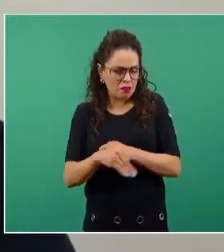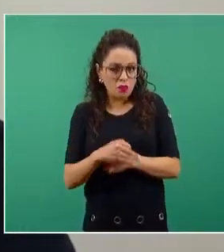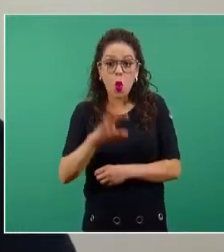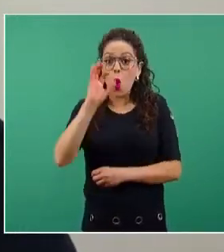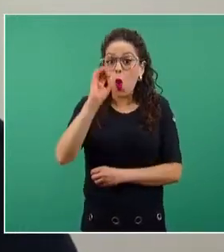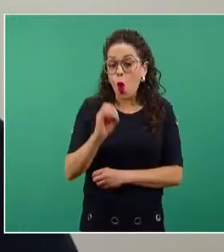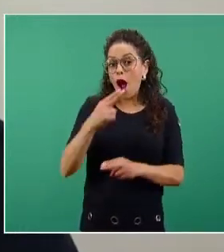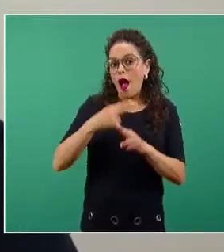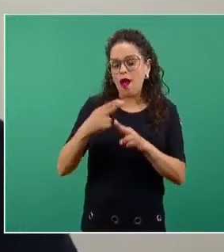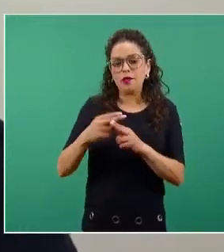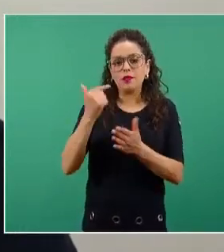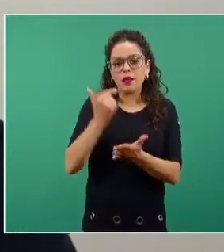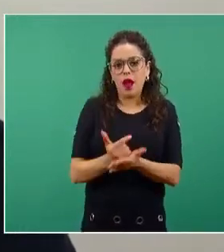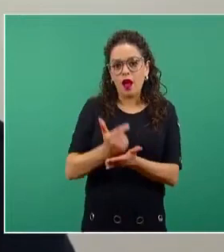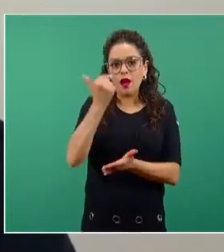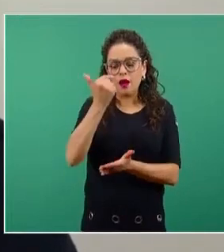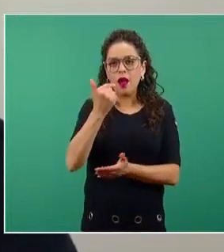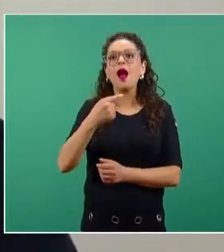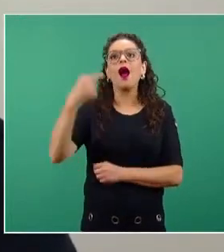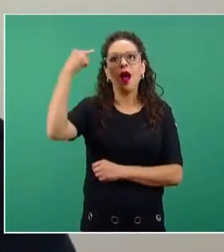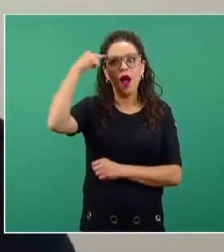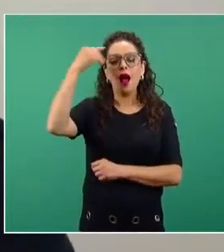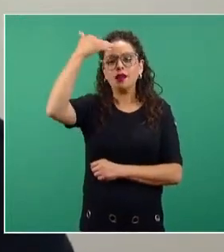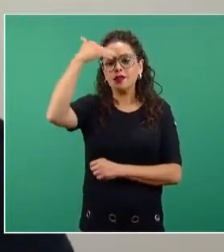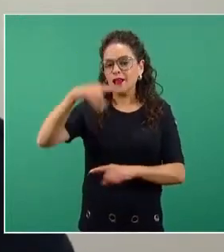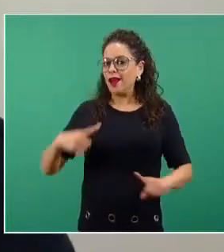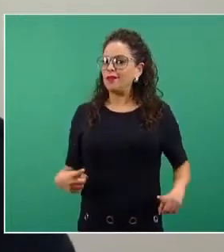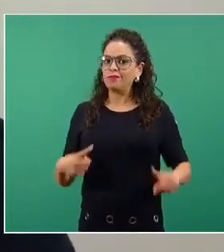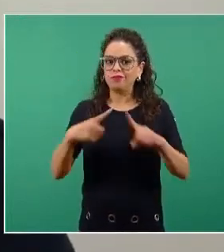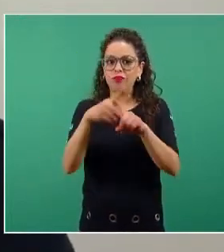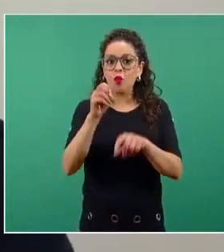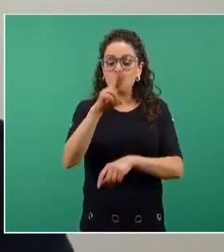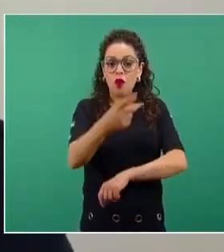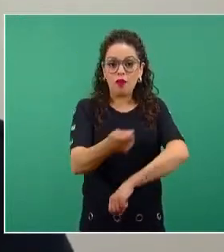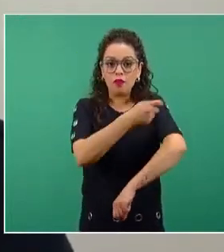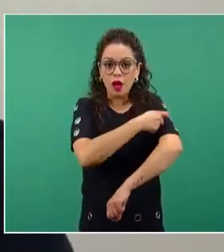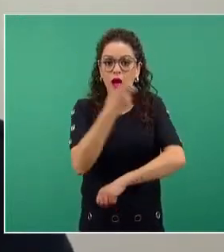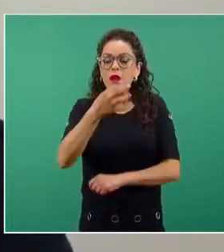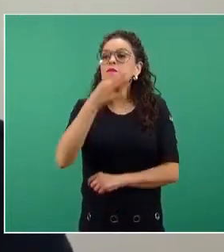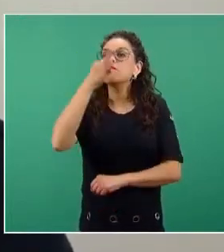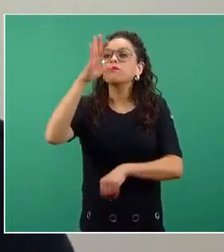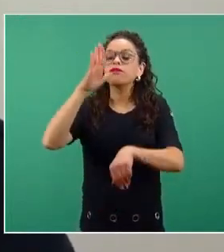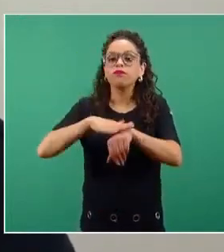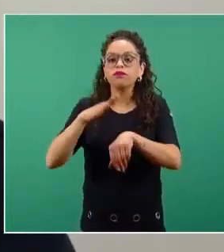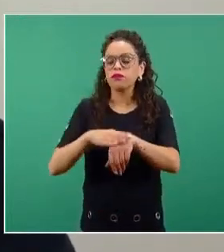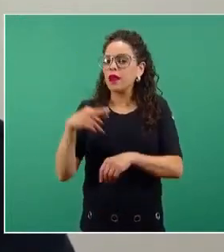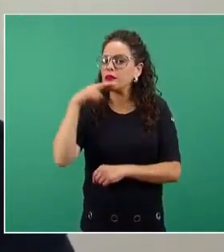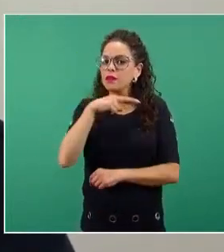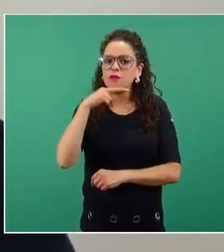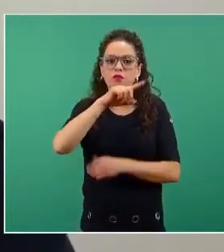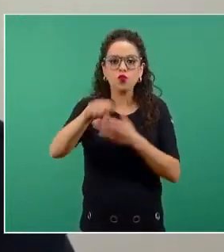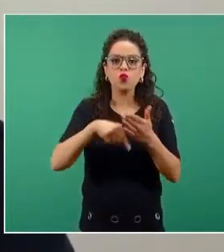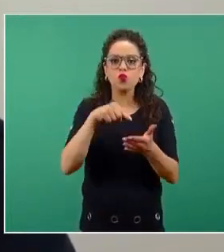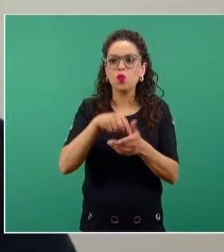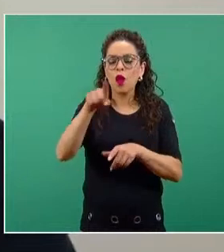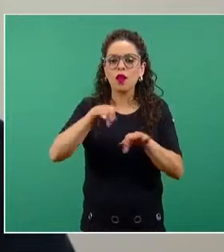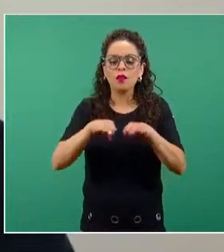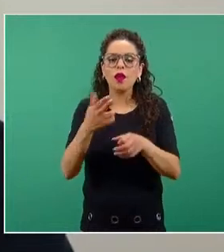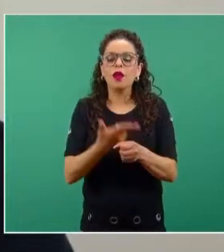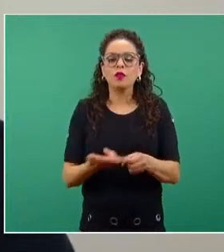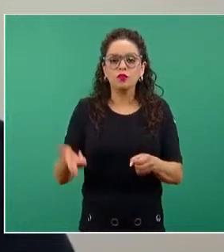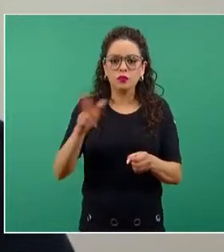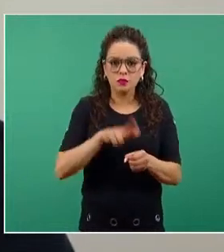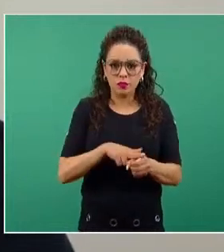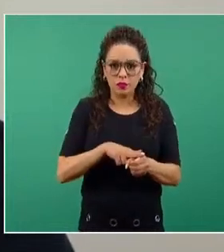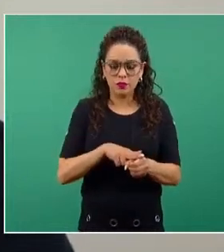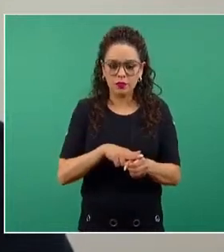graves asociadas a la vacuna y entonces inmediatamente reportarlo a sus unidades hospitalarias o unidades médicas